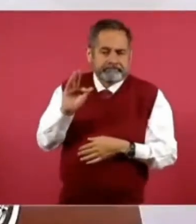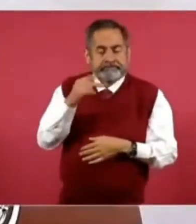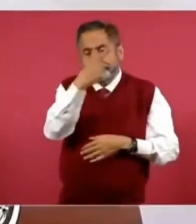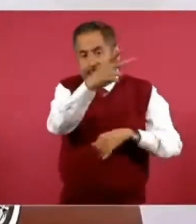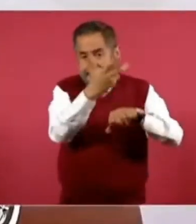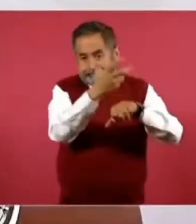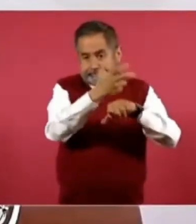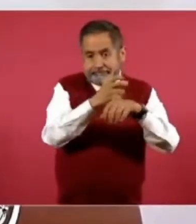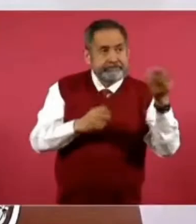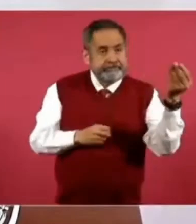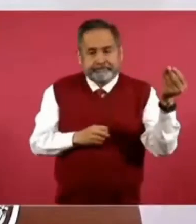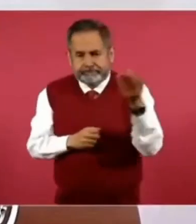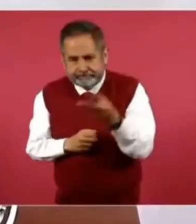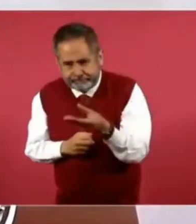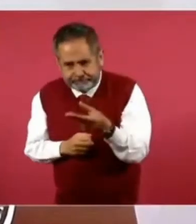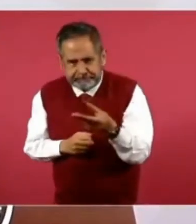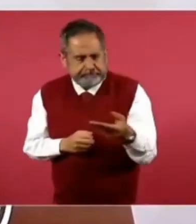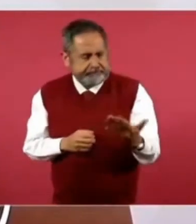Unidos.